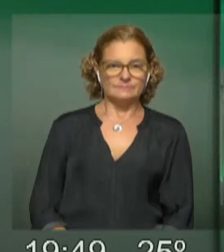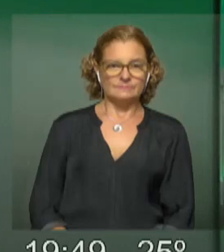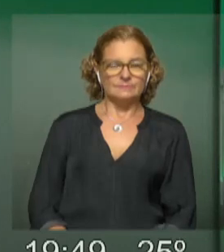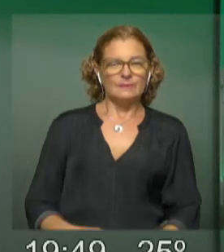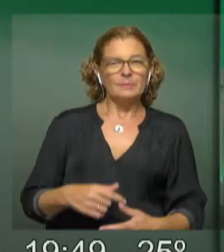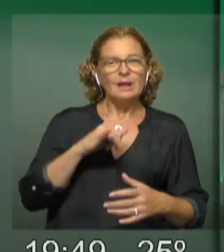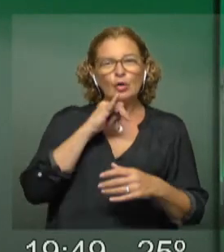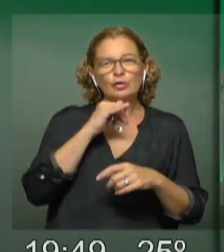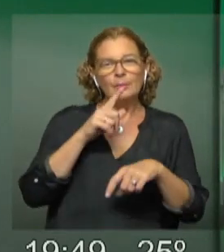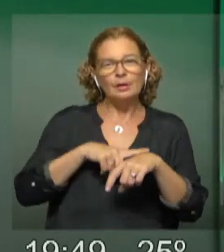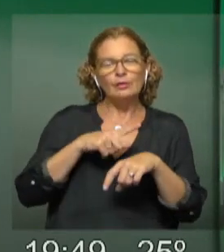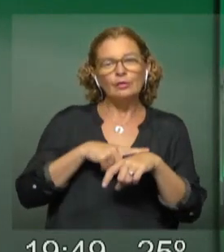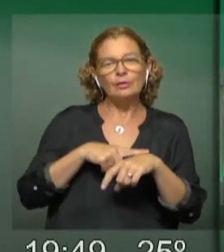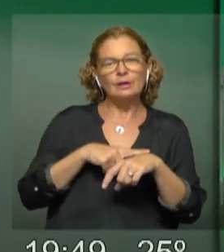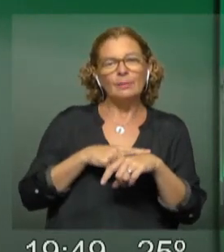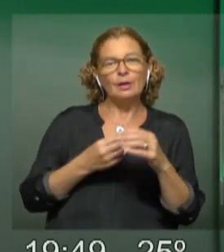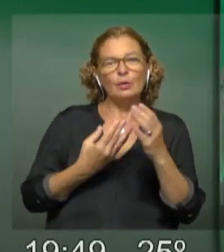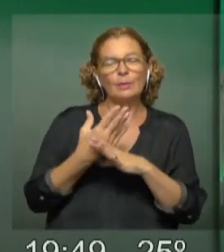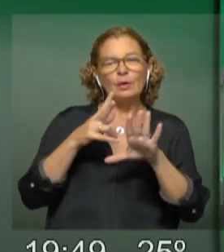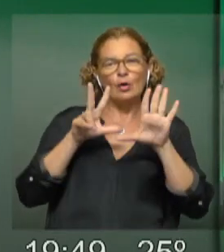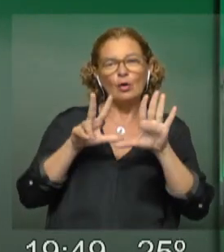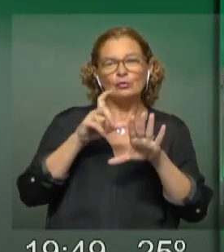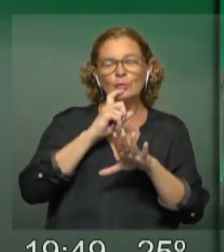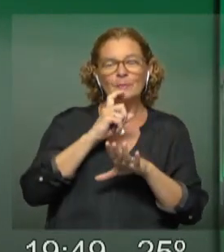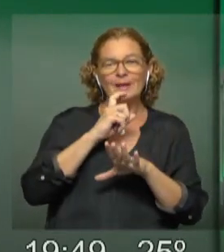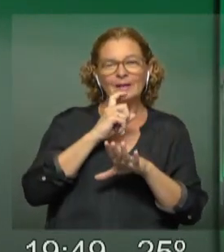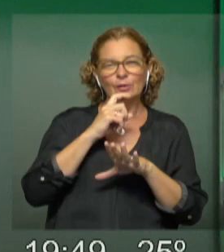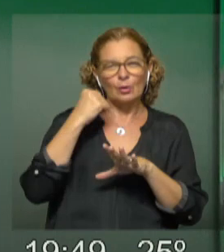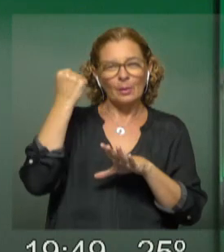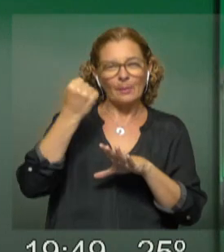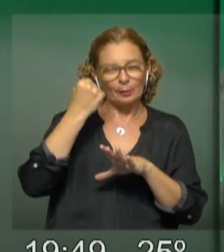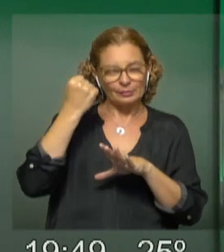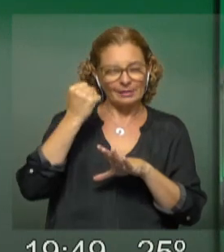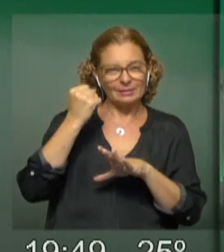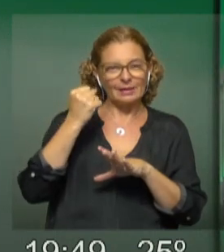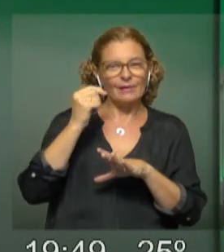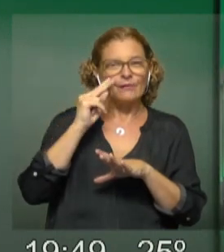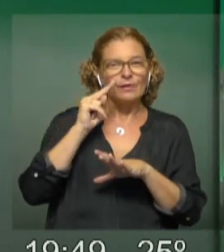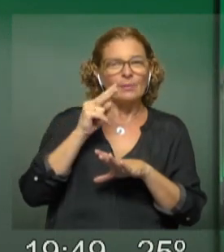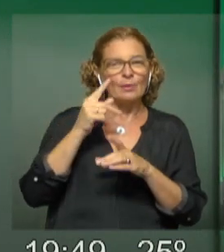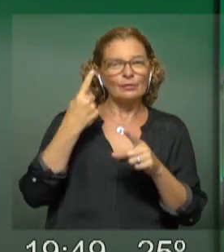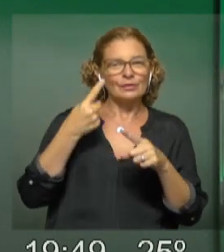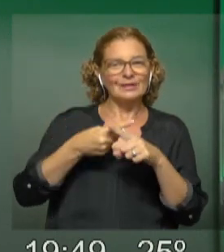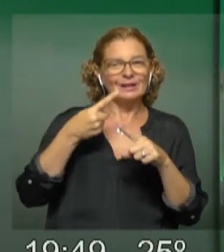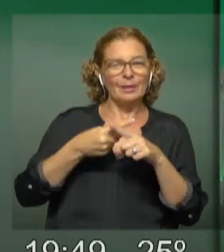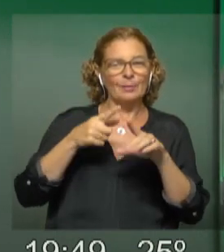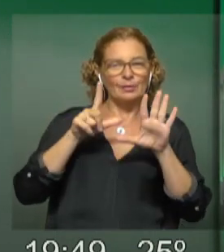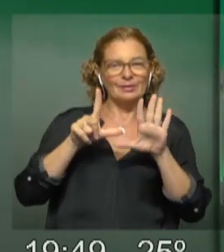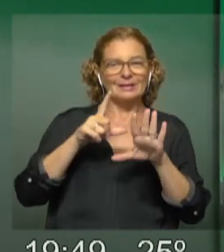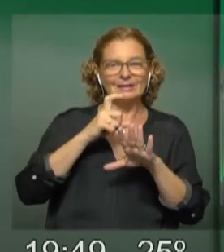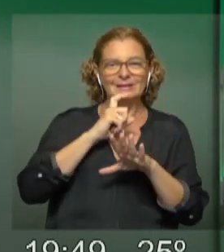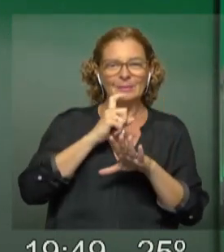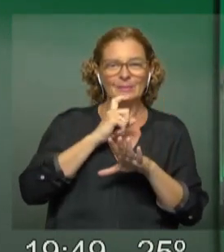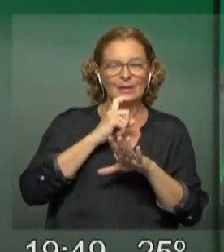Bueno, y mientras contamos las horas para este nuevo 8 de marzo, con la importancia que tiene, vamos celebrando este 7 de